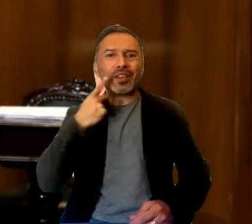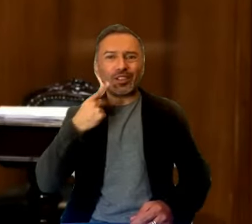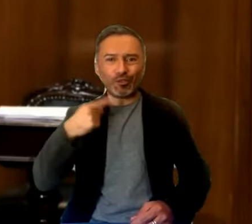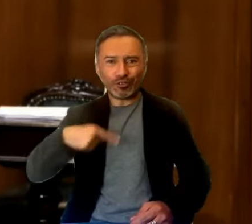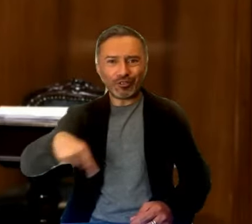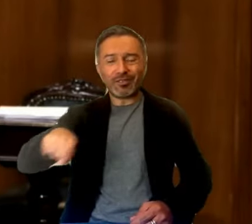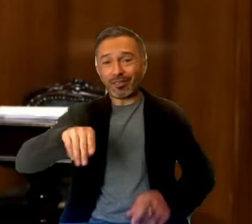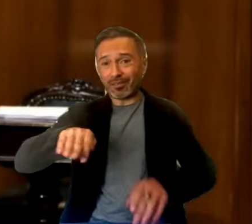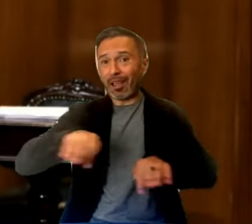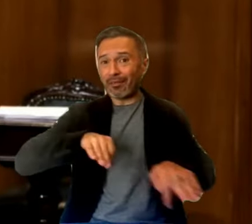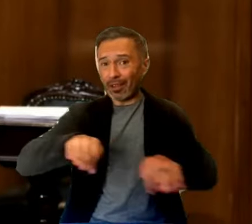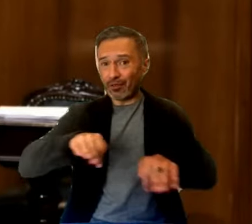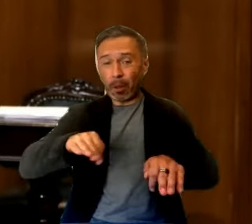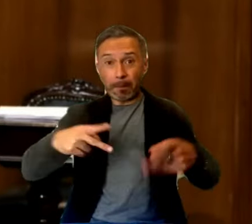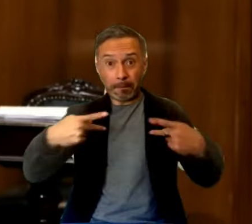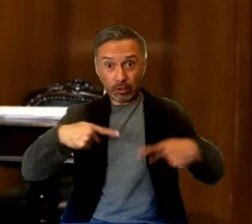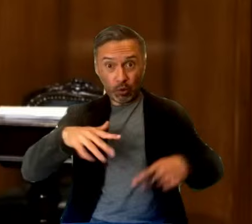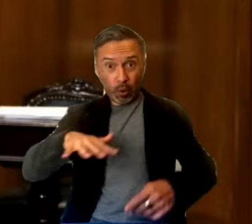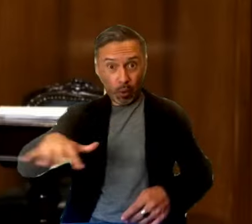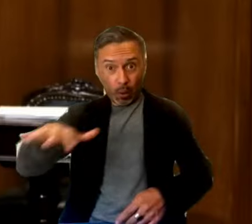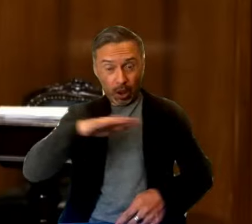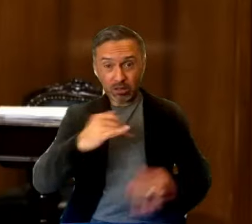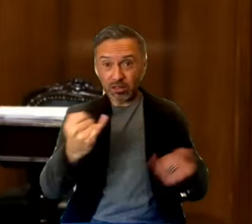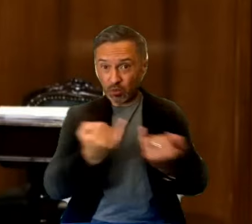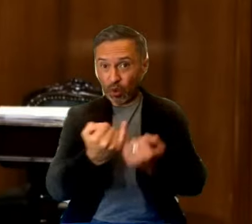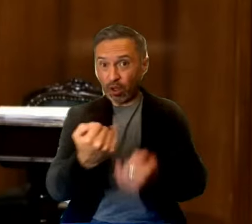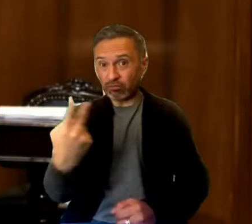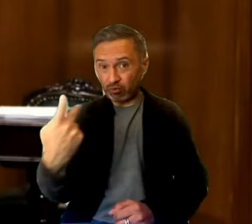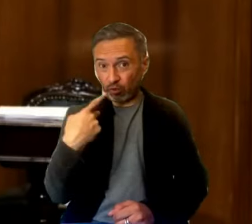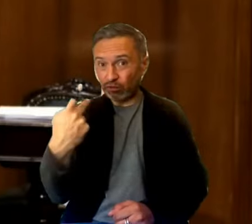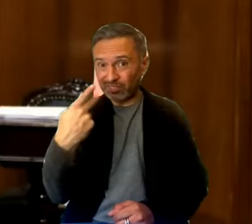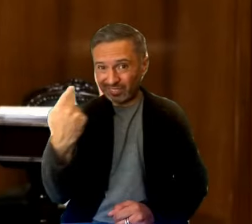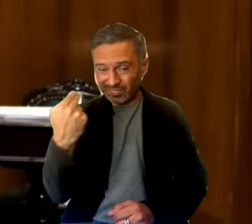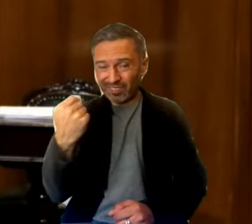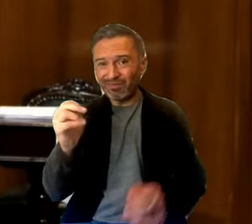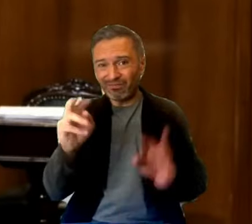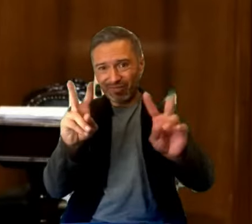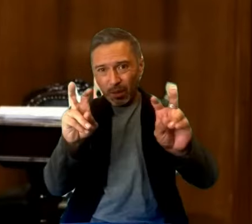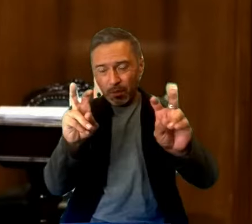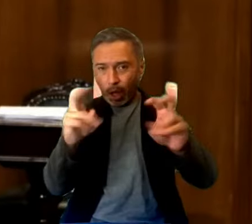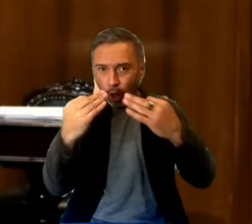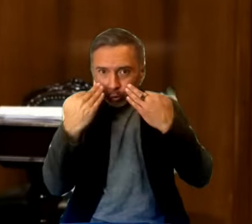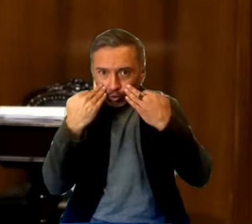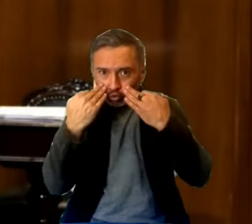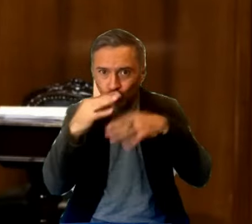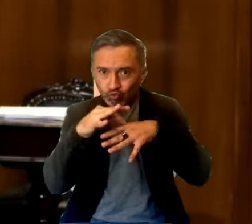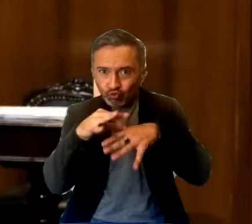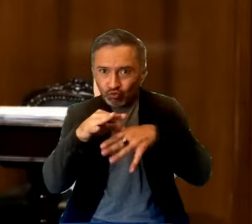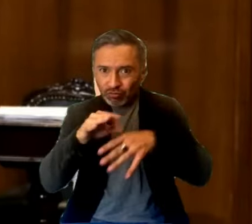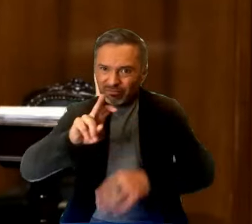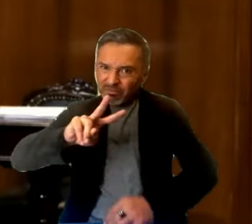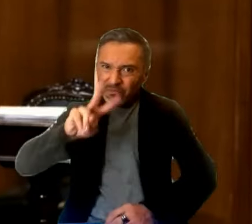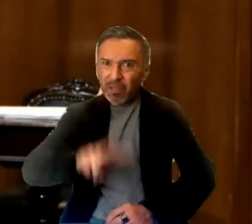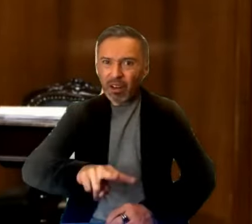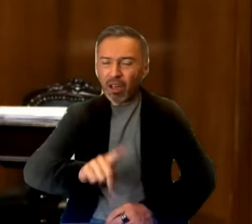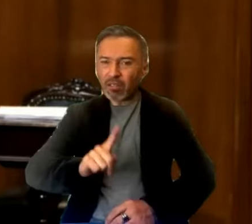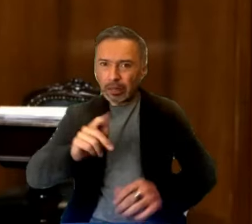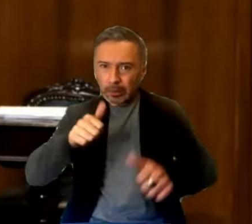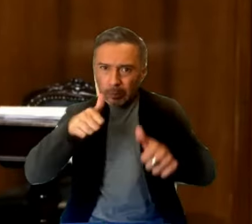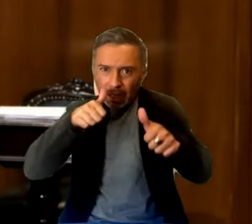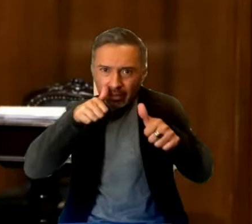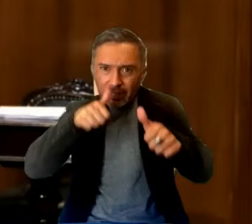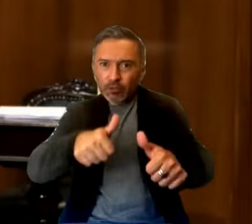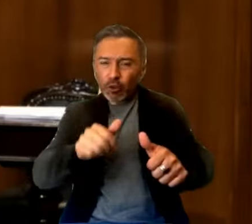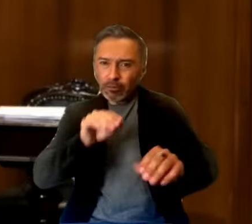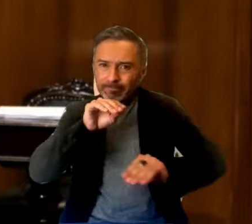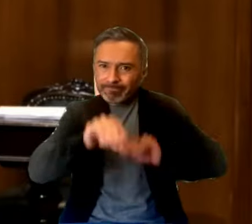abordar el tema de manera real, de manera concreta y de manera que dé resultados.